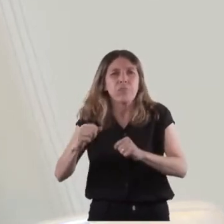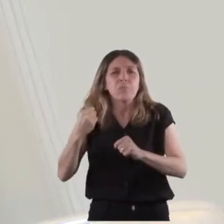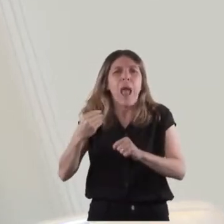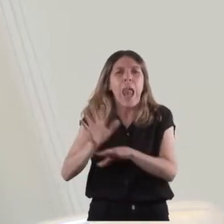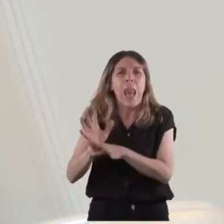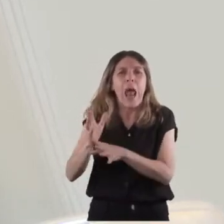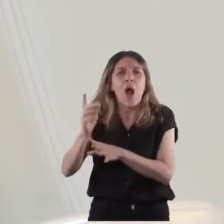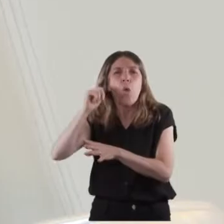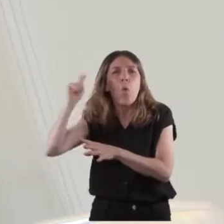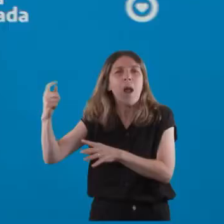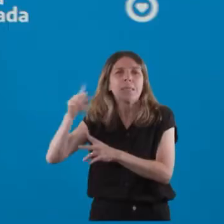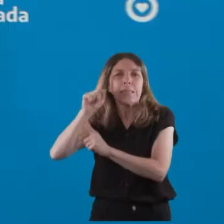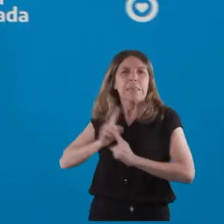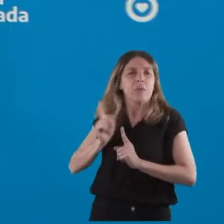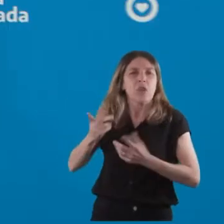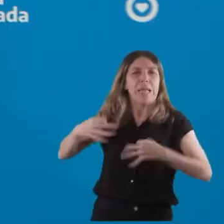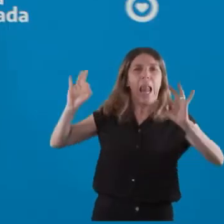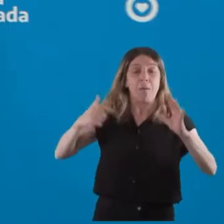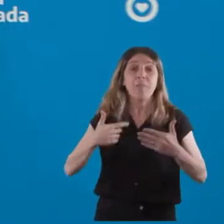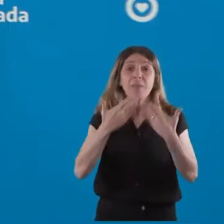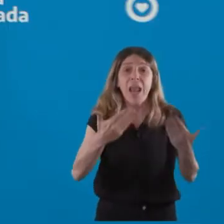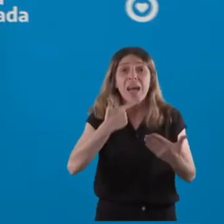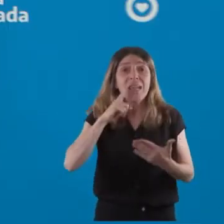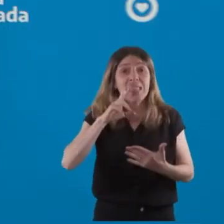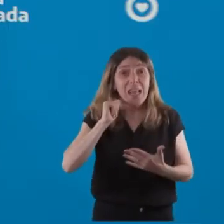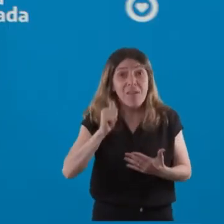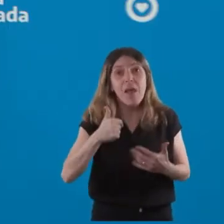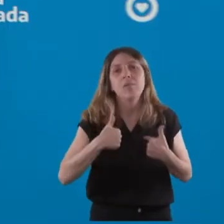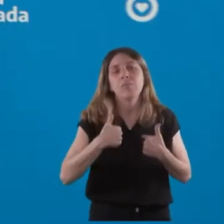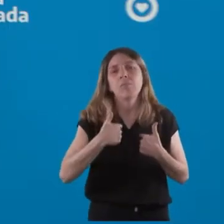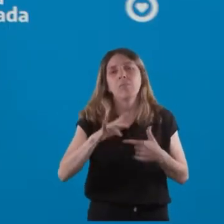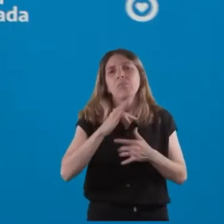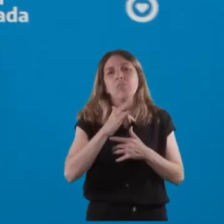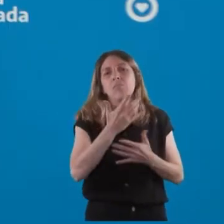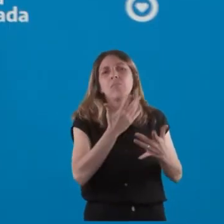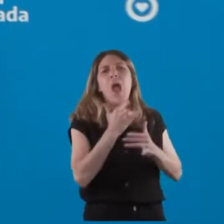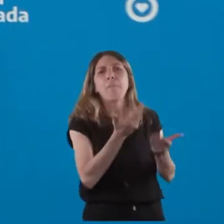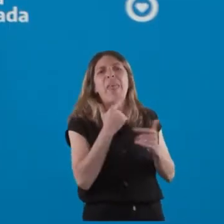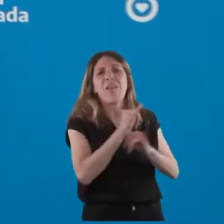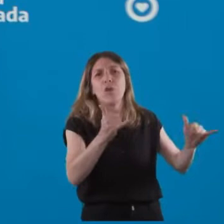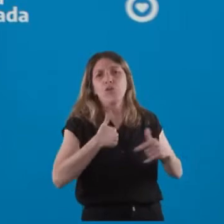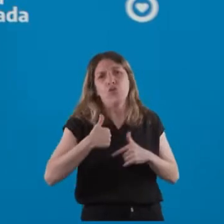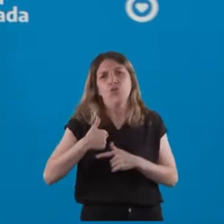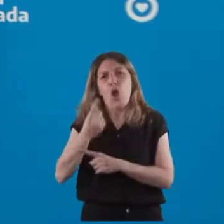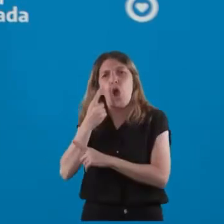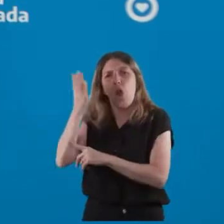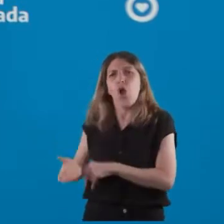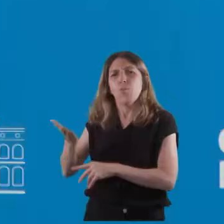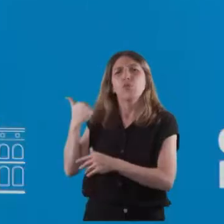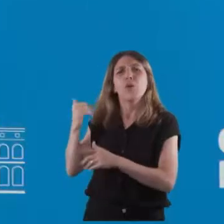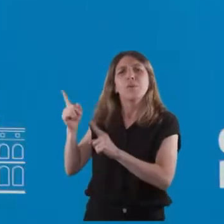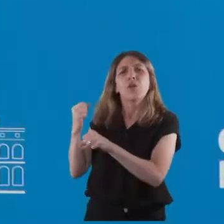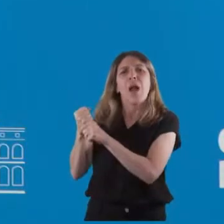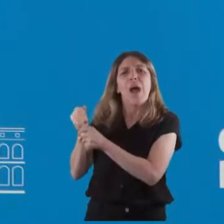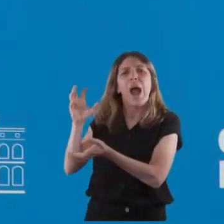justicia gracias a abrir las gracias silvia voy a informarme del tema de daniel lens a quien conozco mucho he compartido con él la redacción de página/12